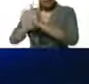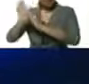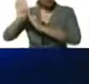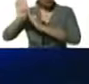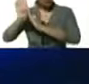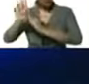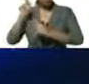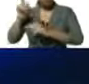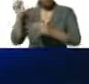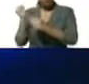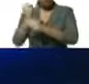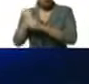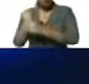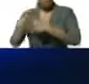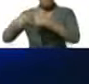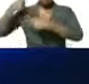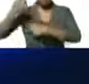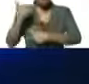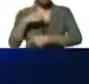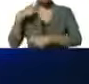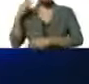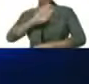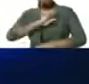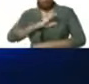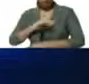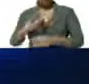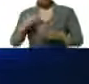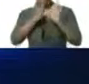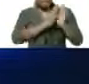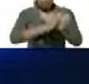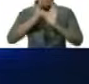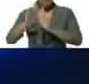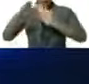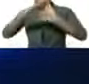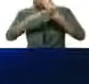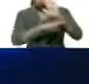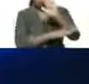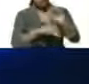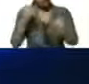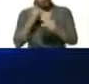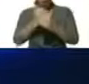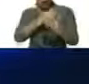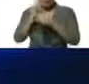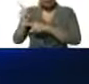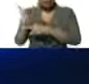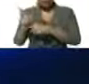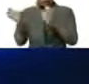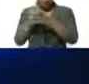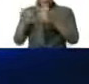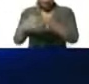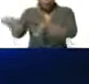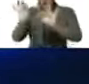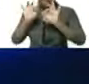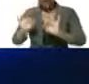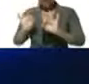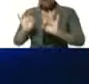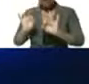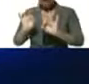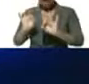de su trabajo. Mañana vamos a tener una agenda de trabajo con esta delegación de especialistas